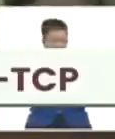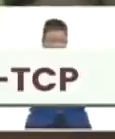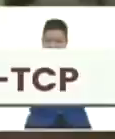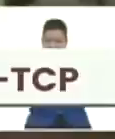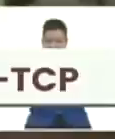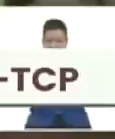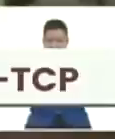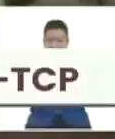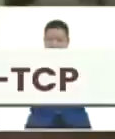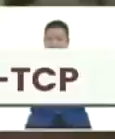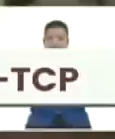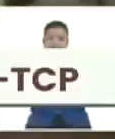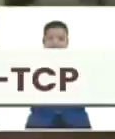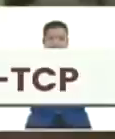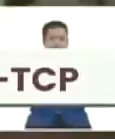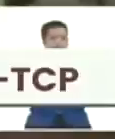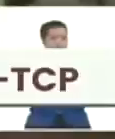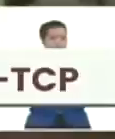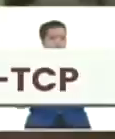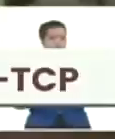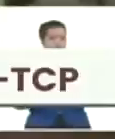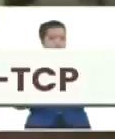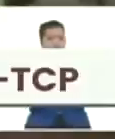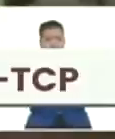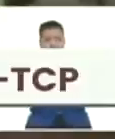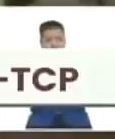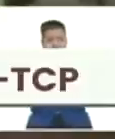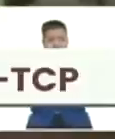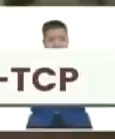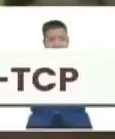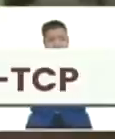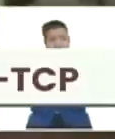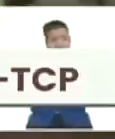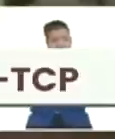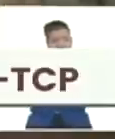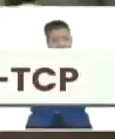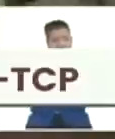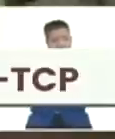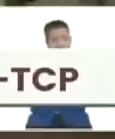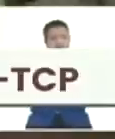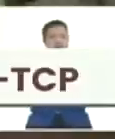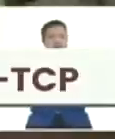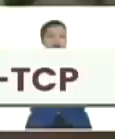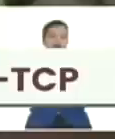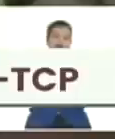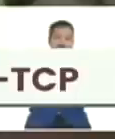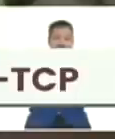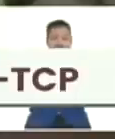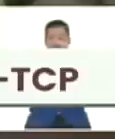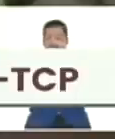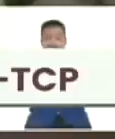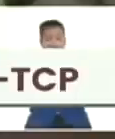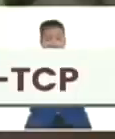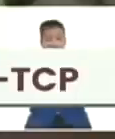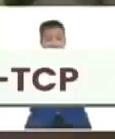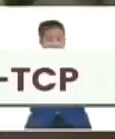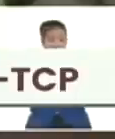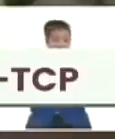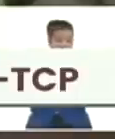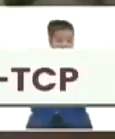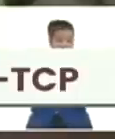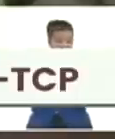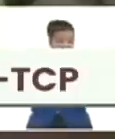difícil comprar energía más barata para combatir la pobreza. Y usted me dice que yo tengo